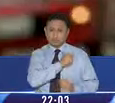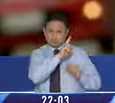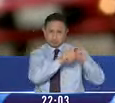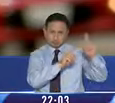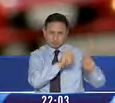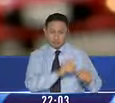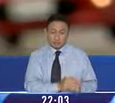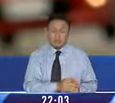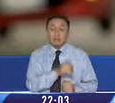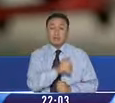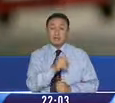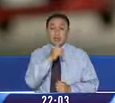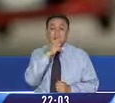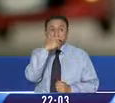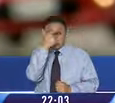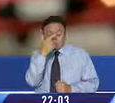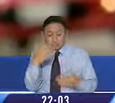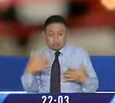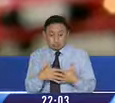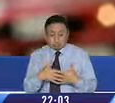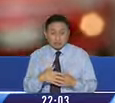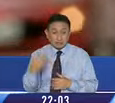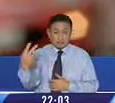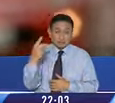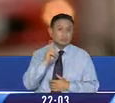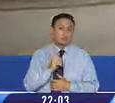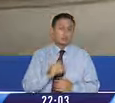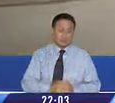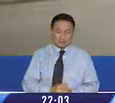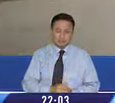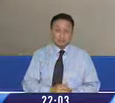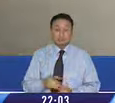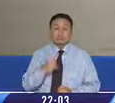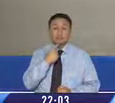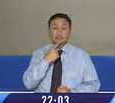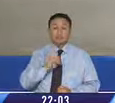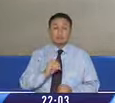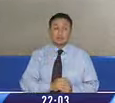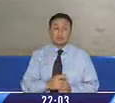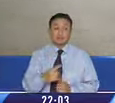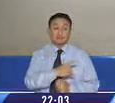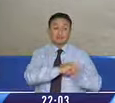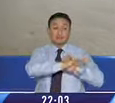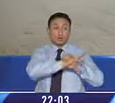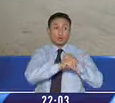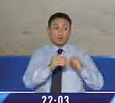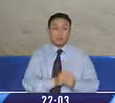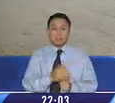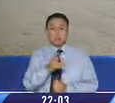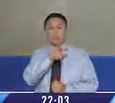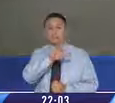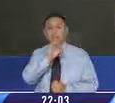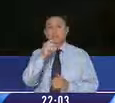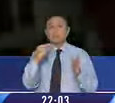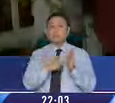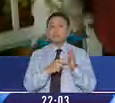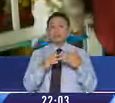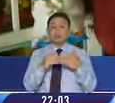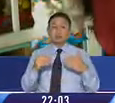por miedo o vergüenza no quisieron hablar ante las cámaras. Lo que sí aseguraron es que este robo fue de alrededor de 30 mil